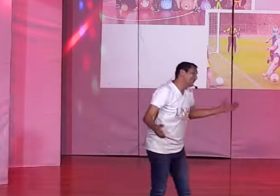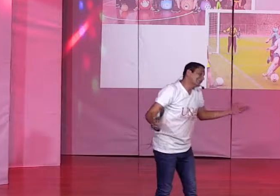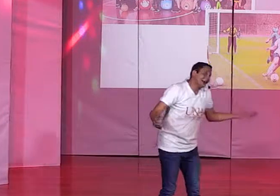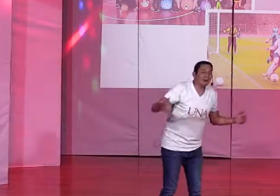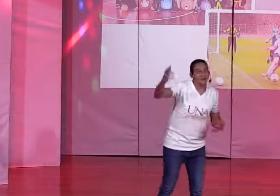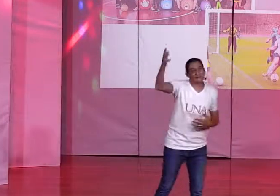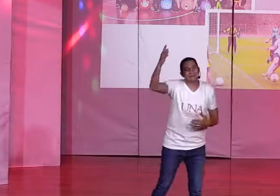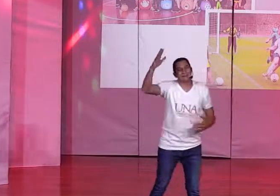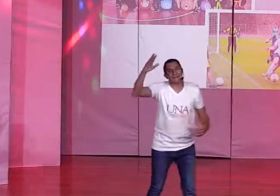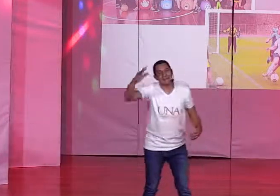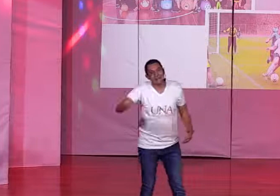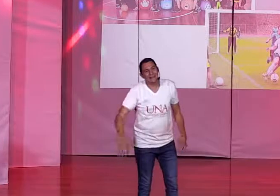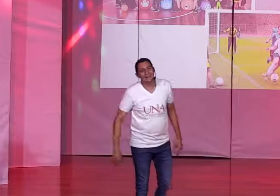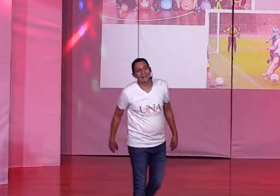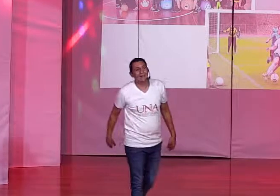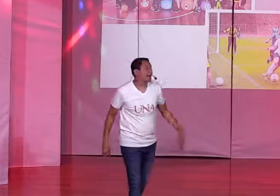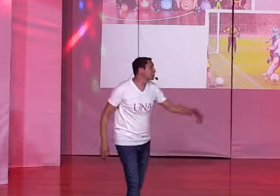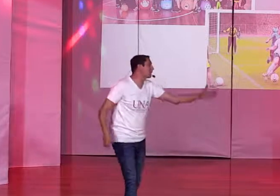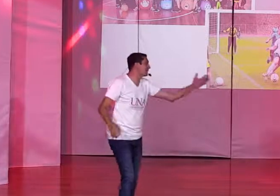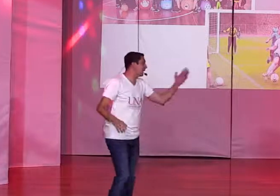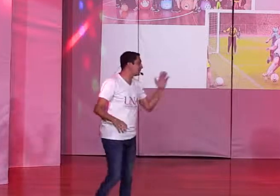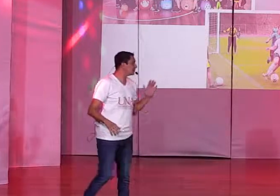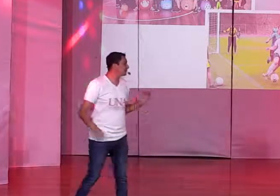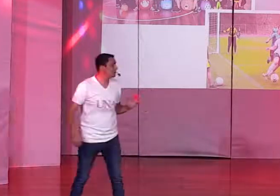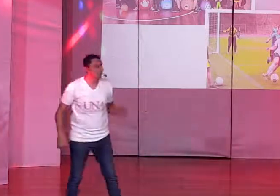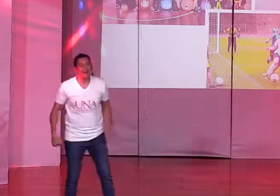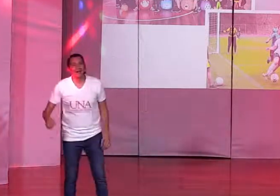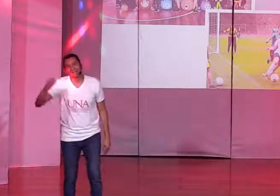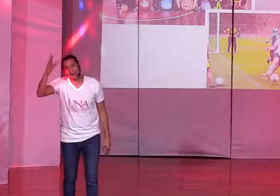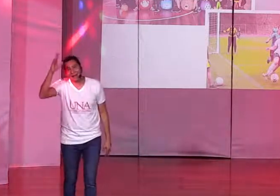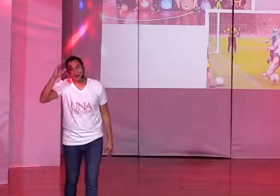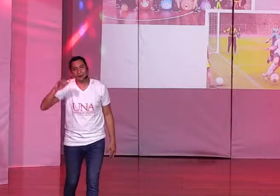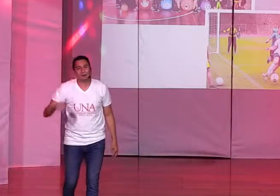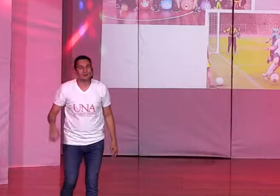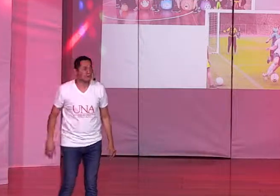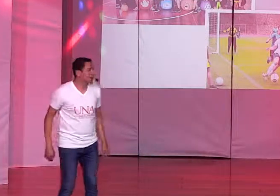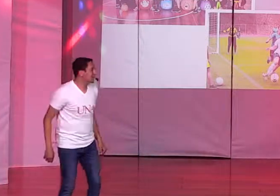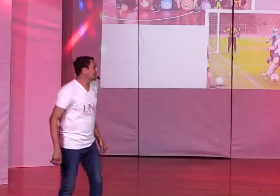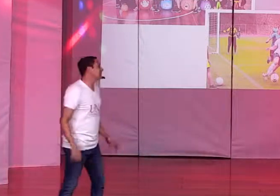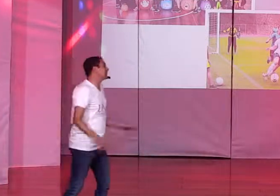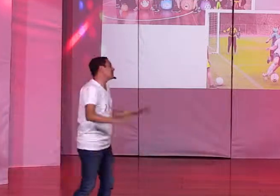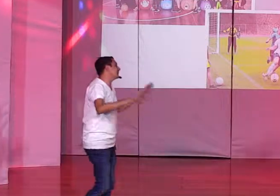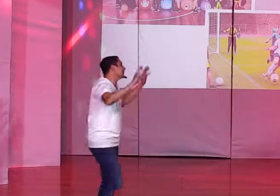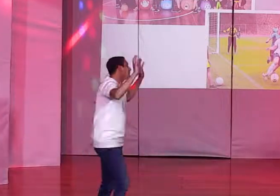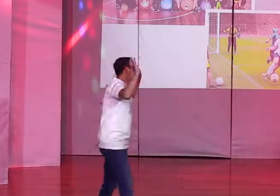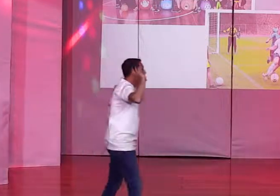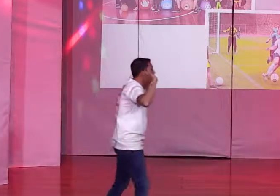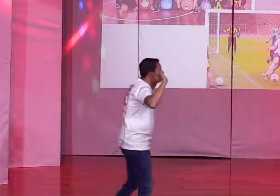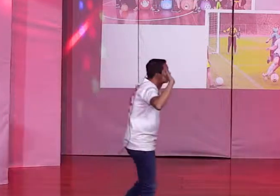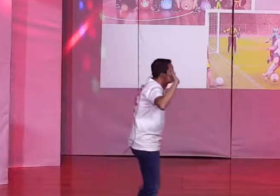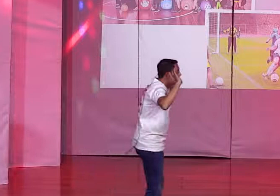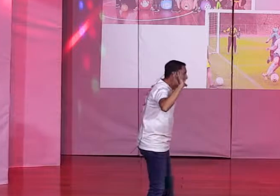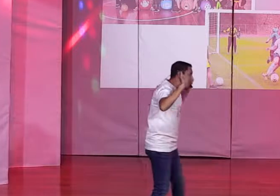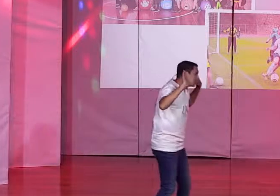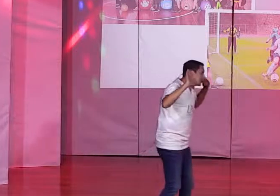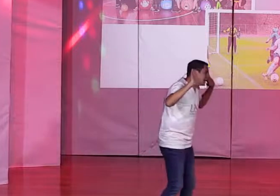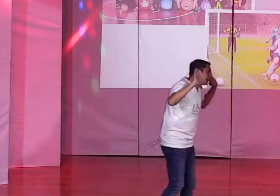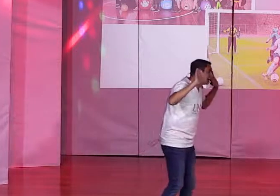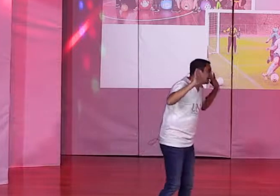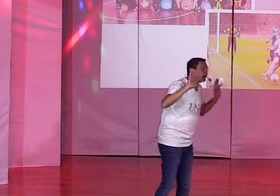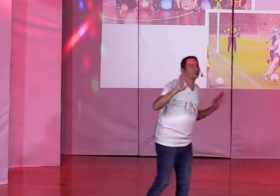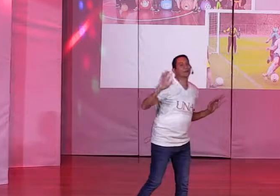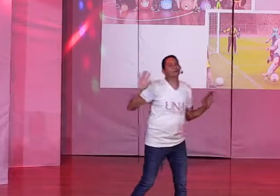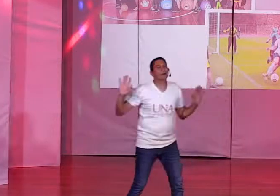los aprisistas. A los liguistas. A Limón. A los cartagos. A Pérez. A San Carlos. A Jicaral. Y también que le saludemos a los del Puerto.